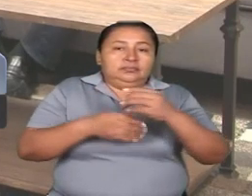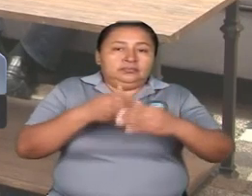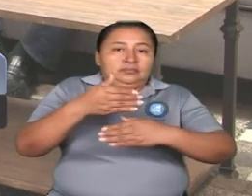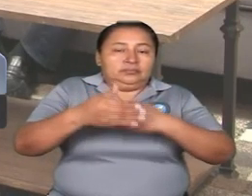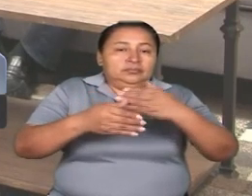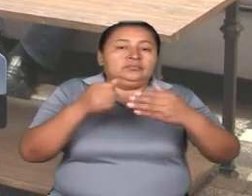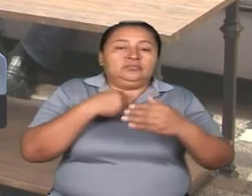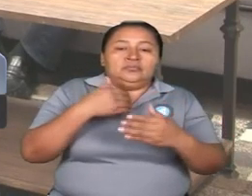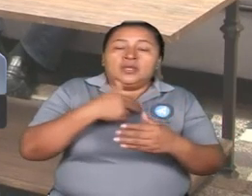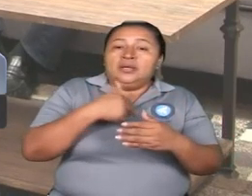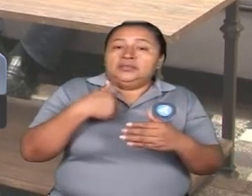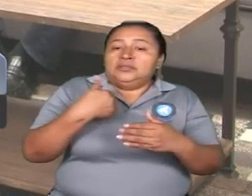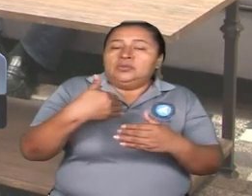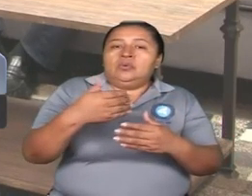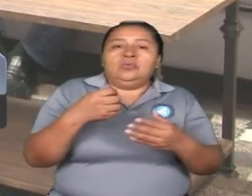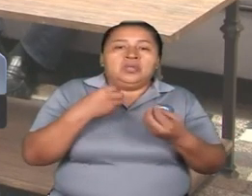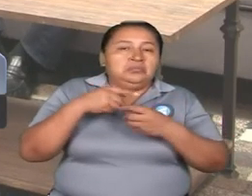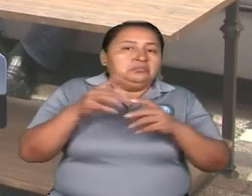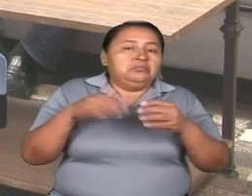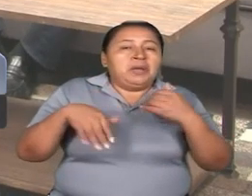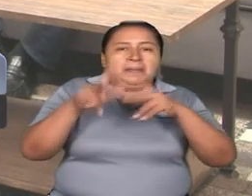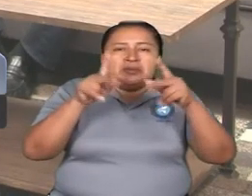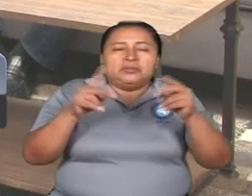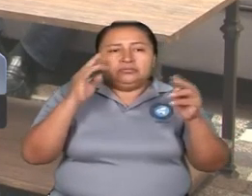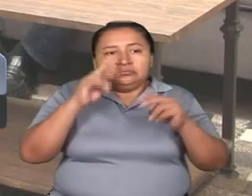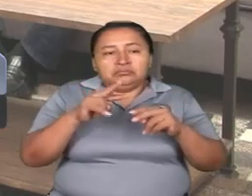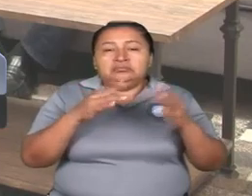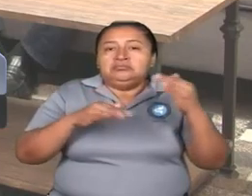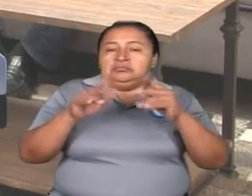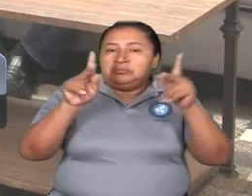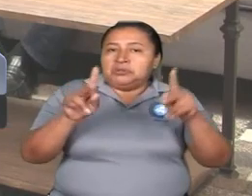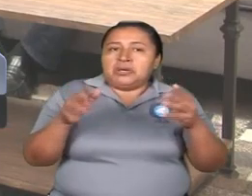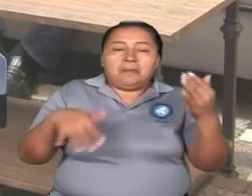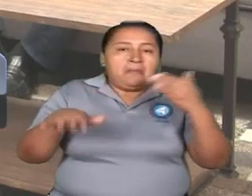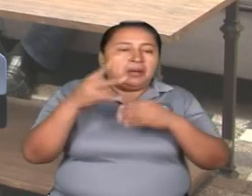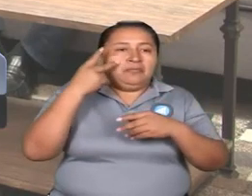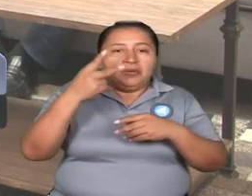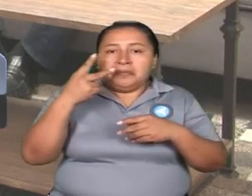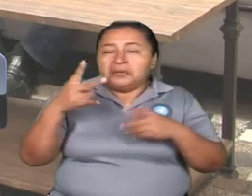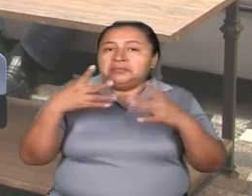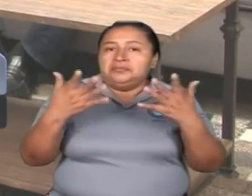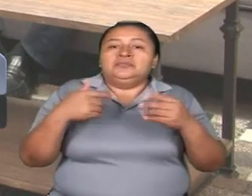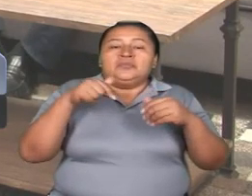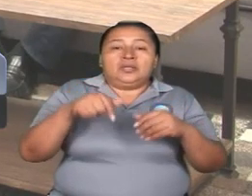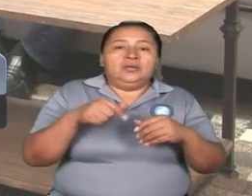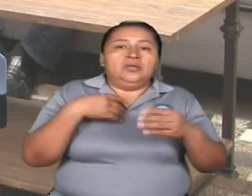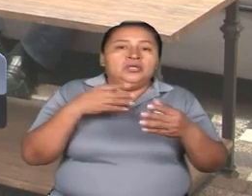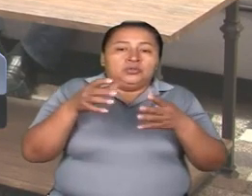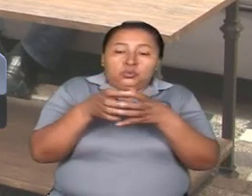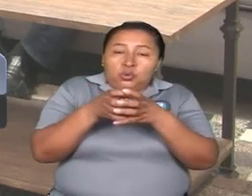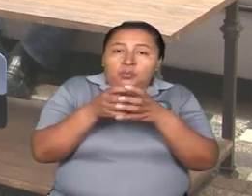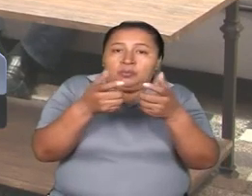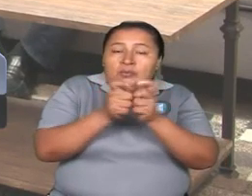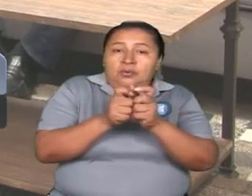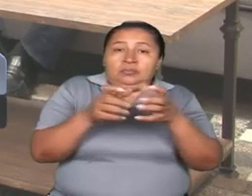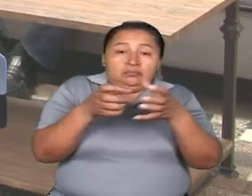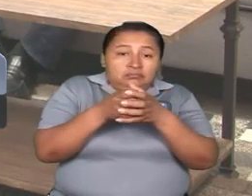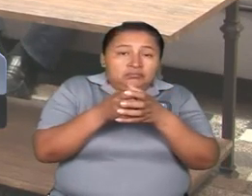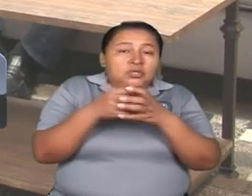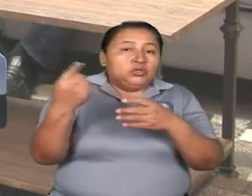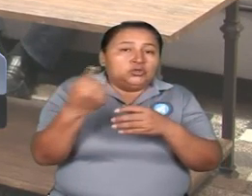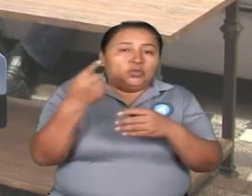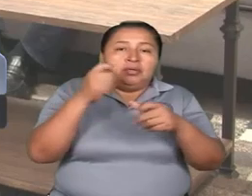evolucionando hacia un público más, hacia un público mayor, y no solamente hacia un nicho de mercado, que era